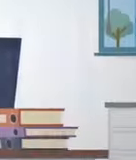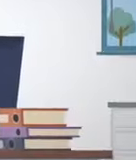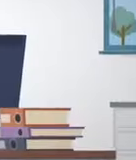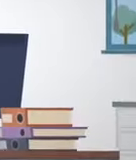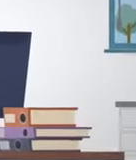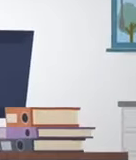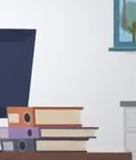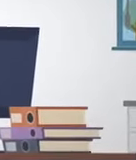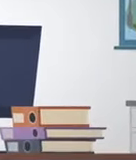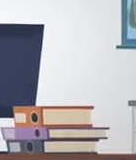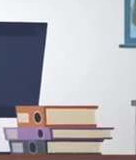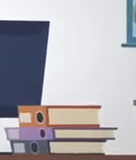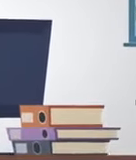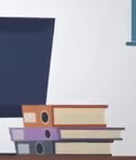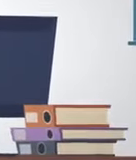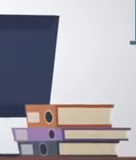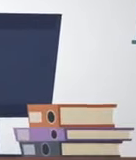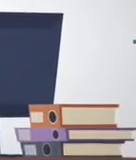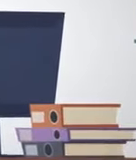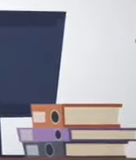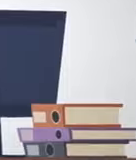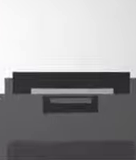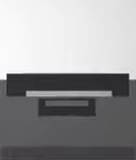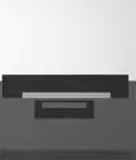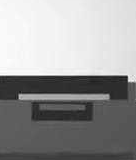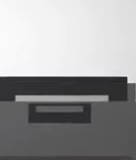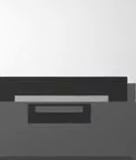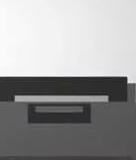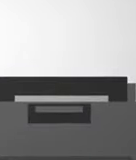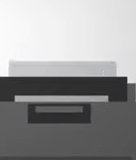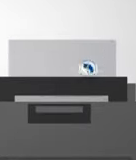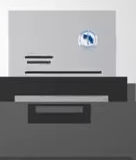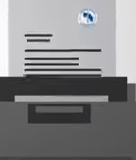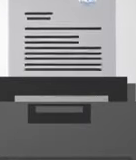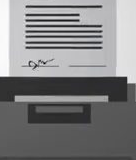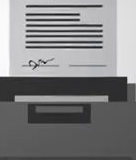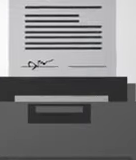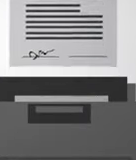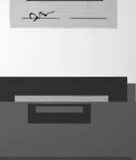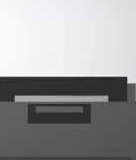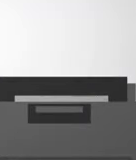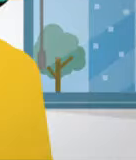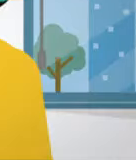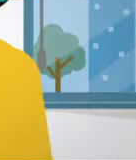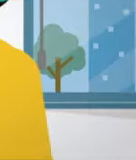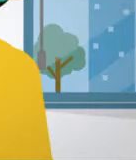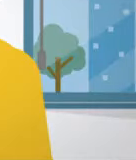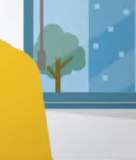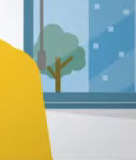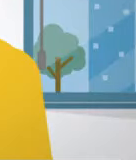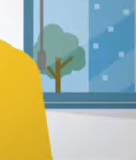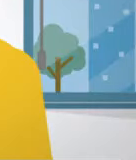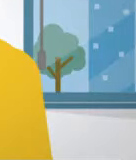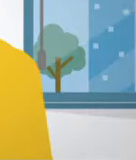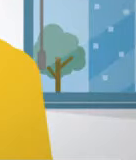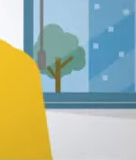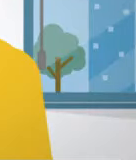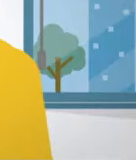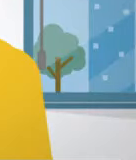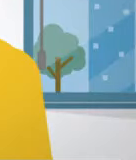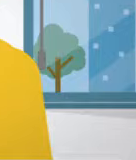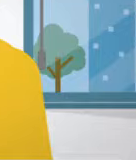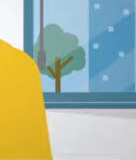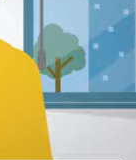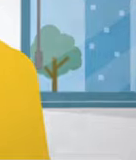Muchas de las personas diagnosticadas con COVID-19, tanto nacionales como extranjeras, pueden quedarse en sus casas cumpliendo el periodo